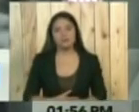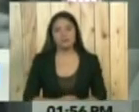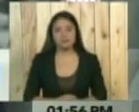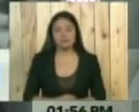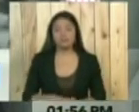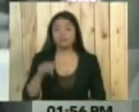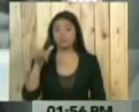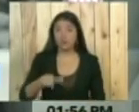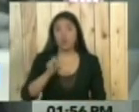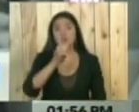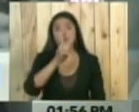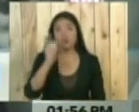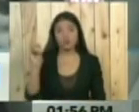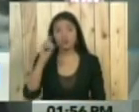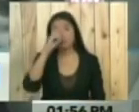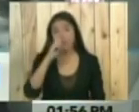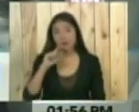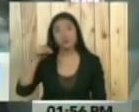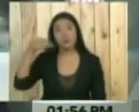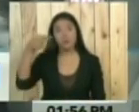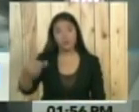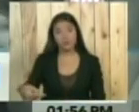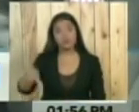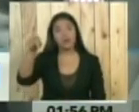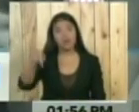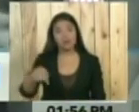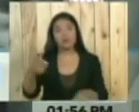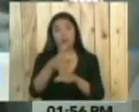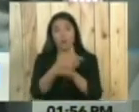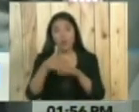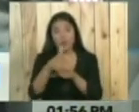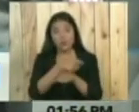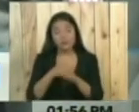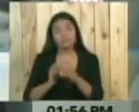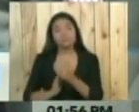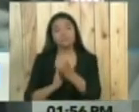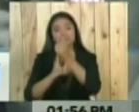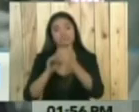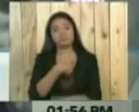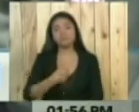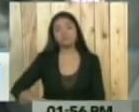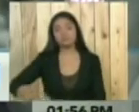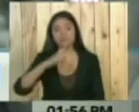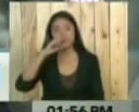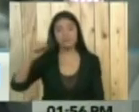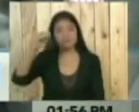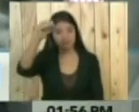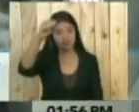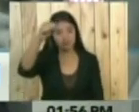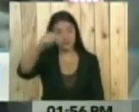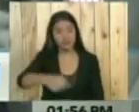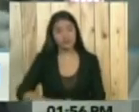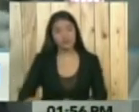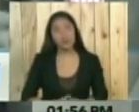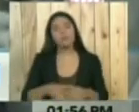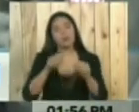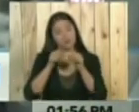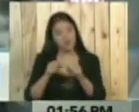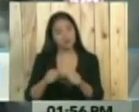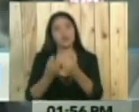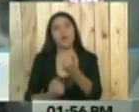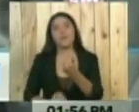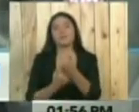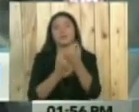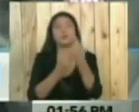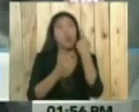hoy, 200 años después, en este gobierno que dirige nuestro presidente Nicolás Maduro Moros, vamos a seguir apoyando a